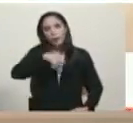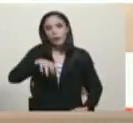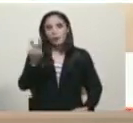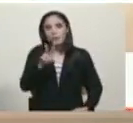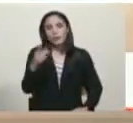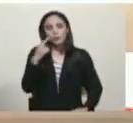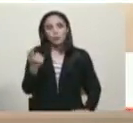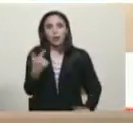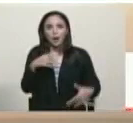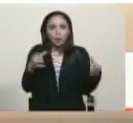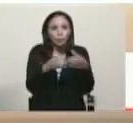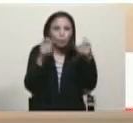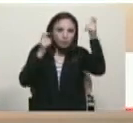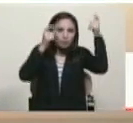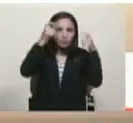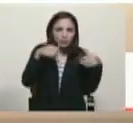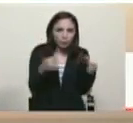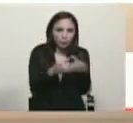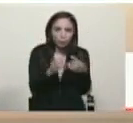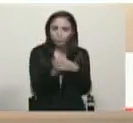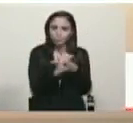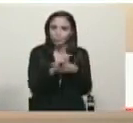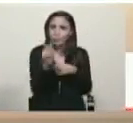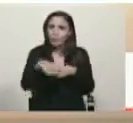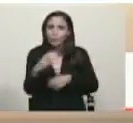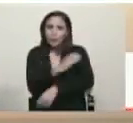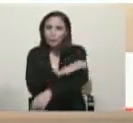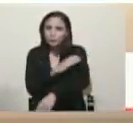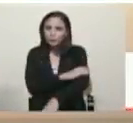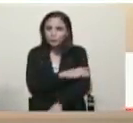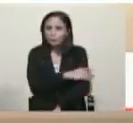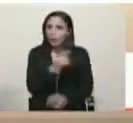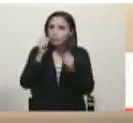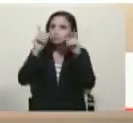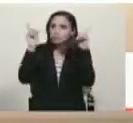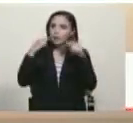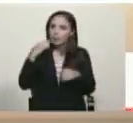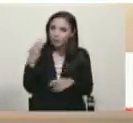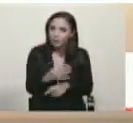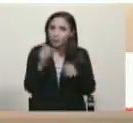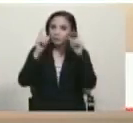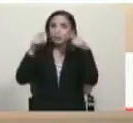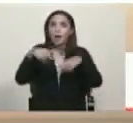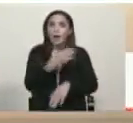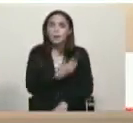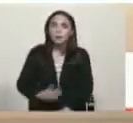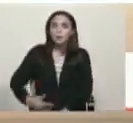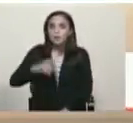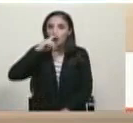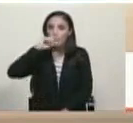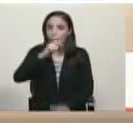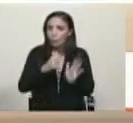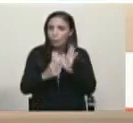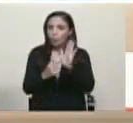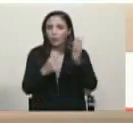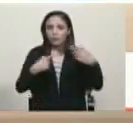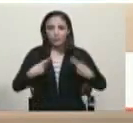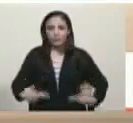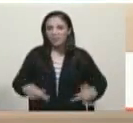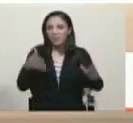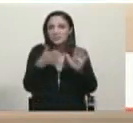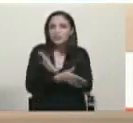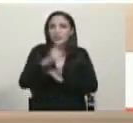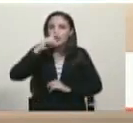solo el pueblo chavista, sino el pueblo opositor, debe abrir los ojos y ver que Nicolás Maduro representa vida para los